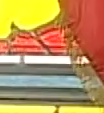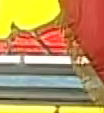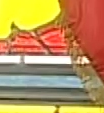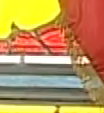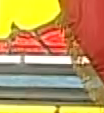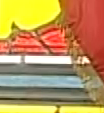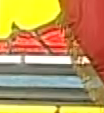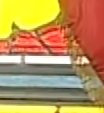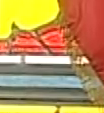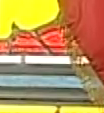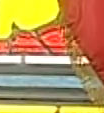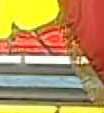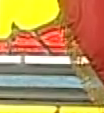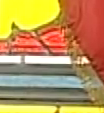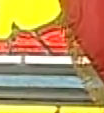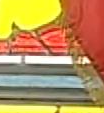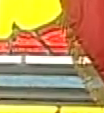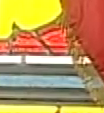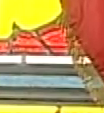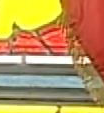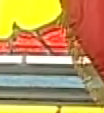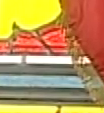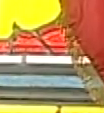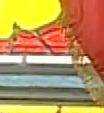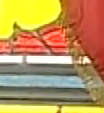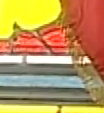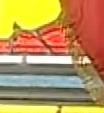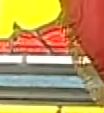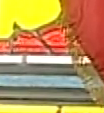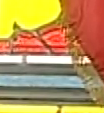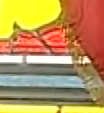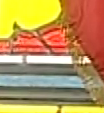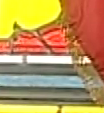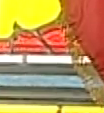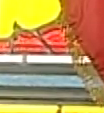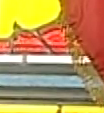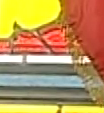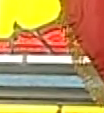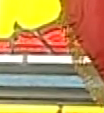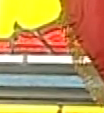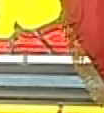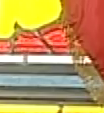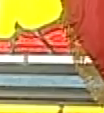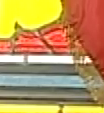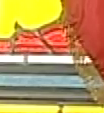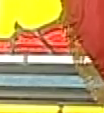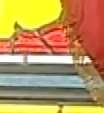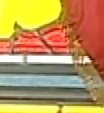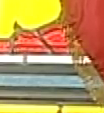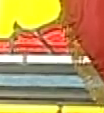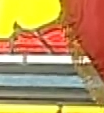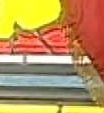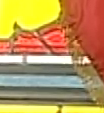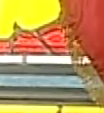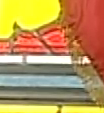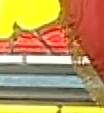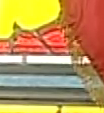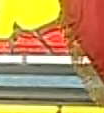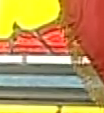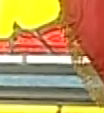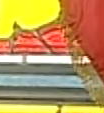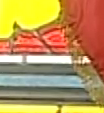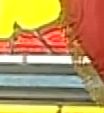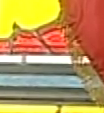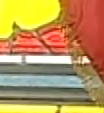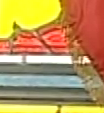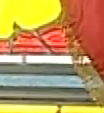se le cedió el derecho de palabra a la gobernadora al mando del estado Zulia, Magdely Valbuena, quien